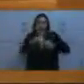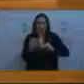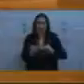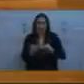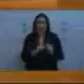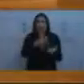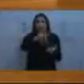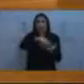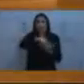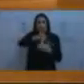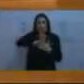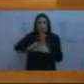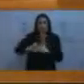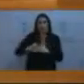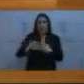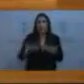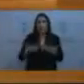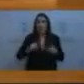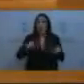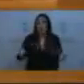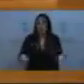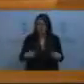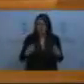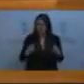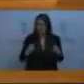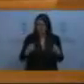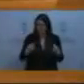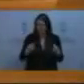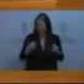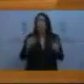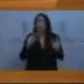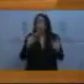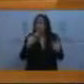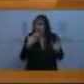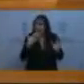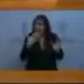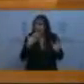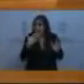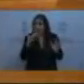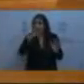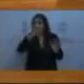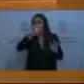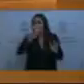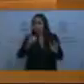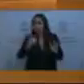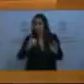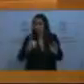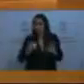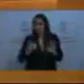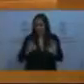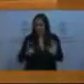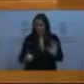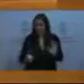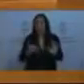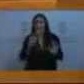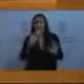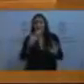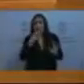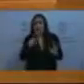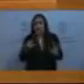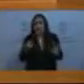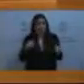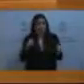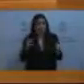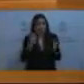más cercano es Avilés, en teoría, si está disponible el UBI móvil de Avilés. Si no está disponible o